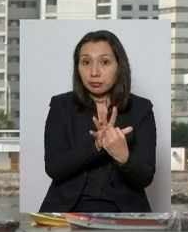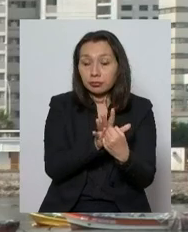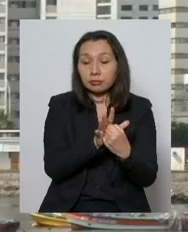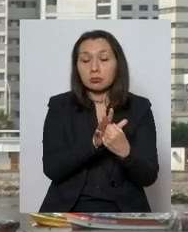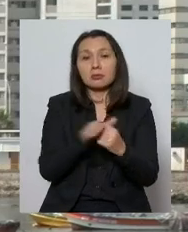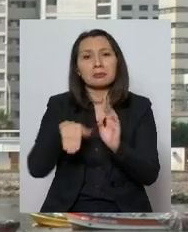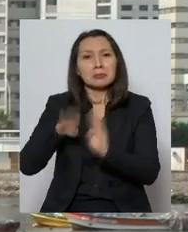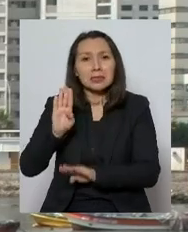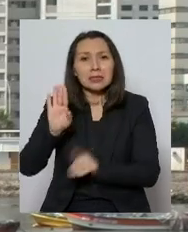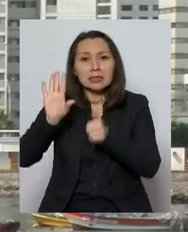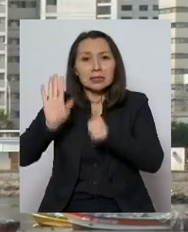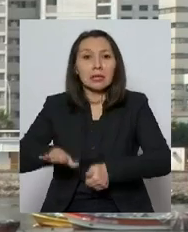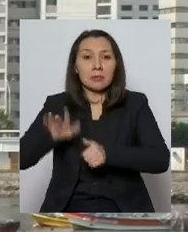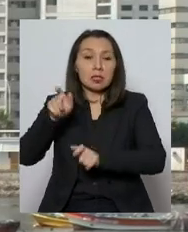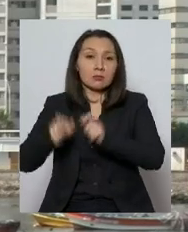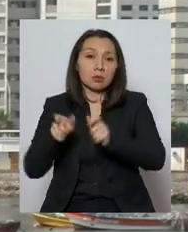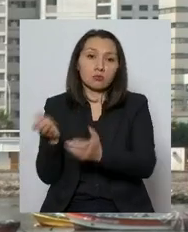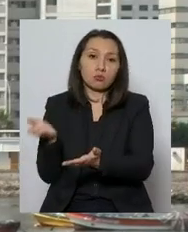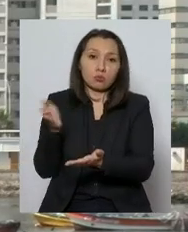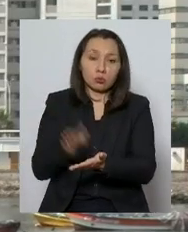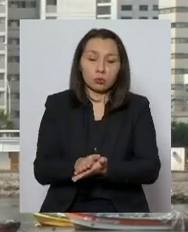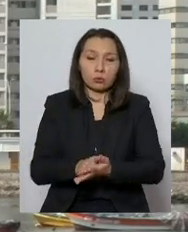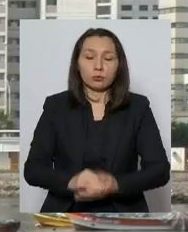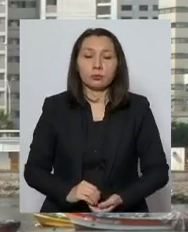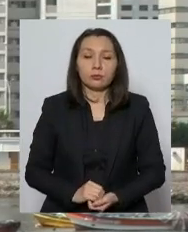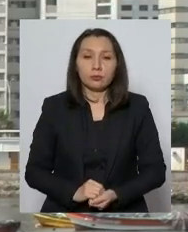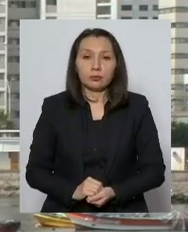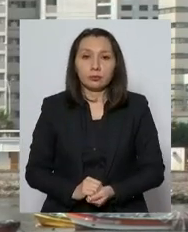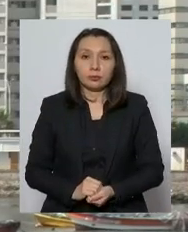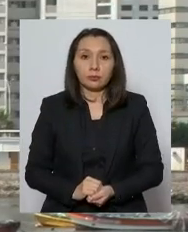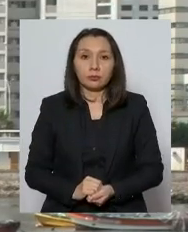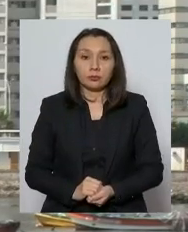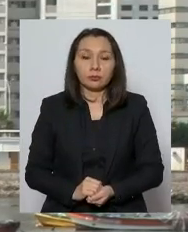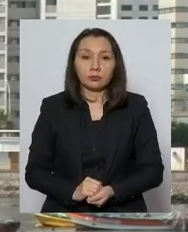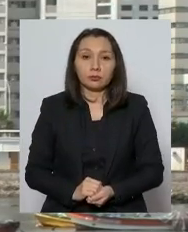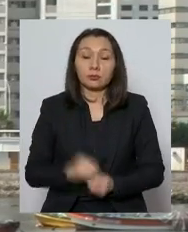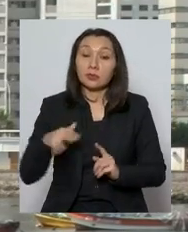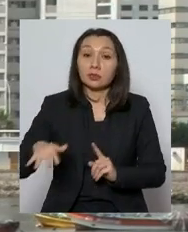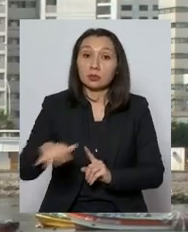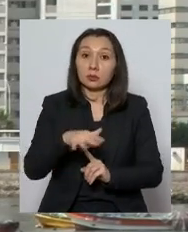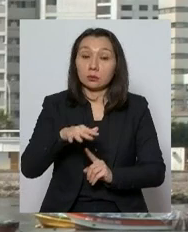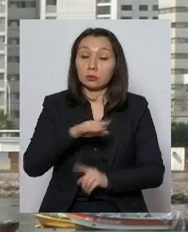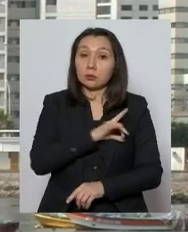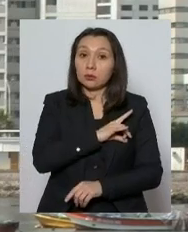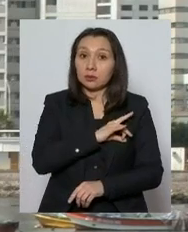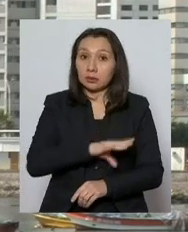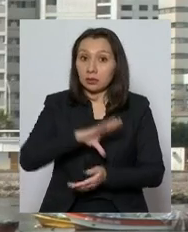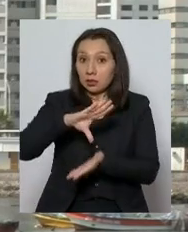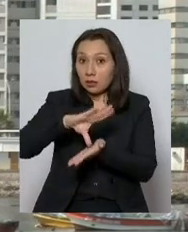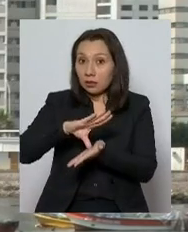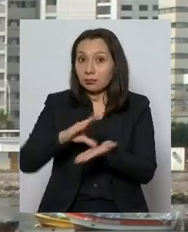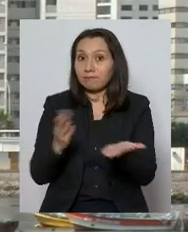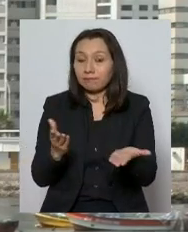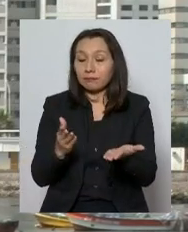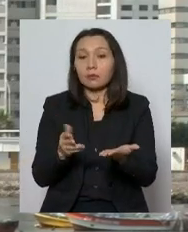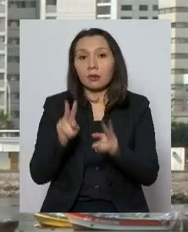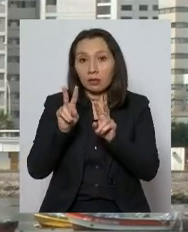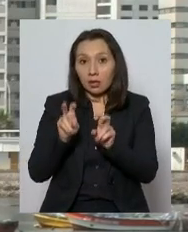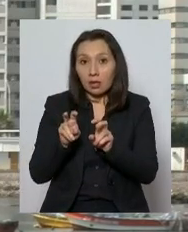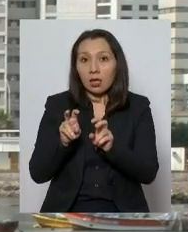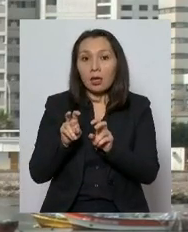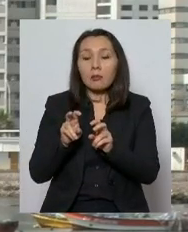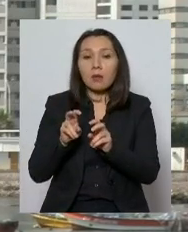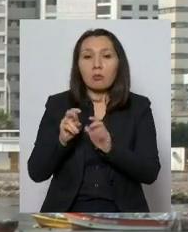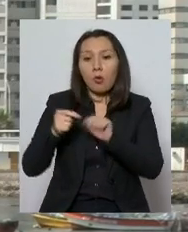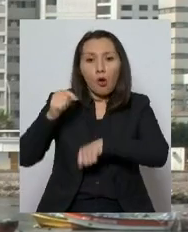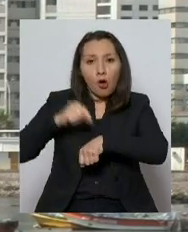y más de 6.000 fallecidos. La situación en nuestro país, de acuerdo al